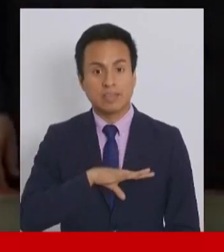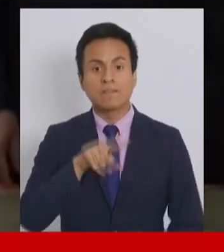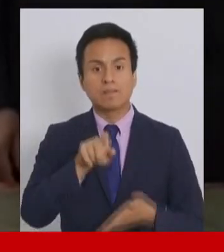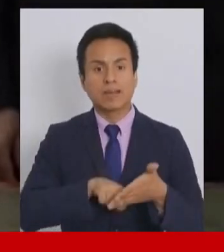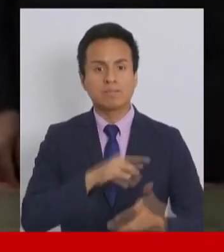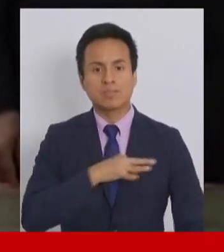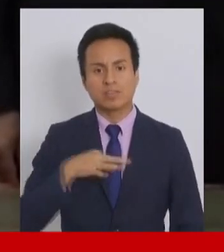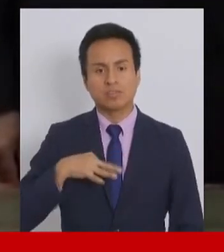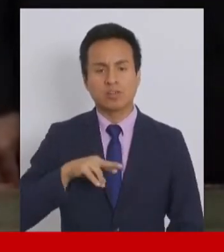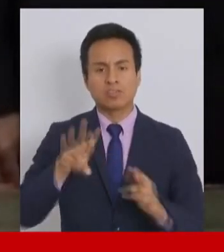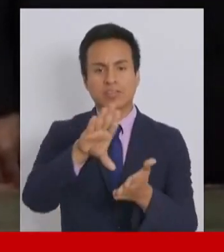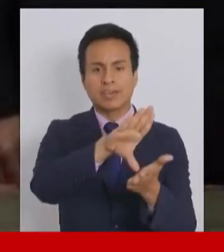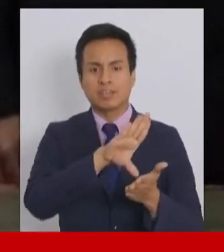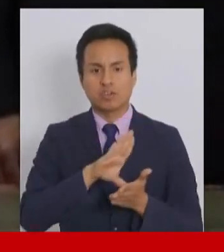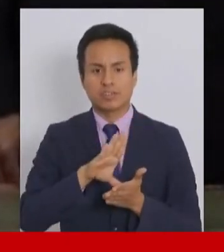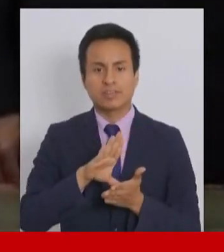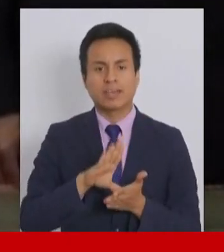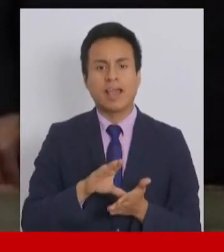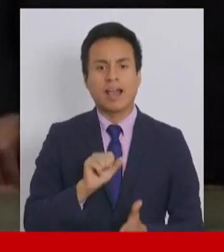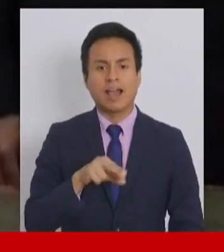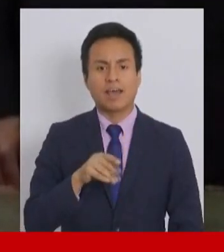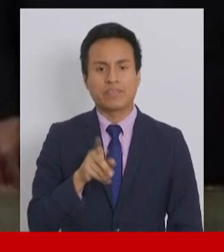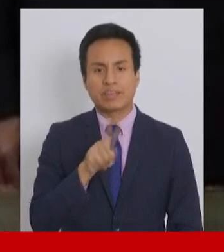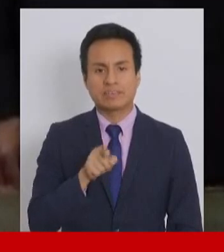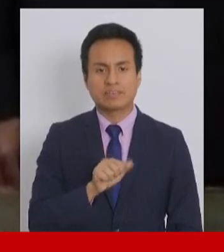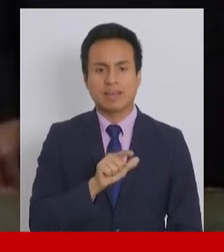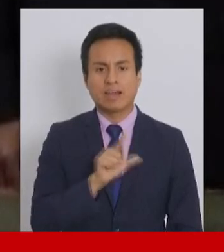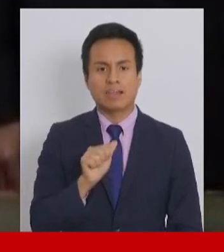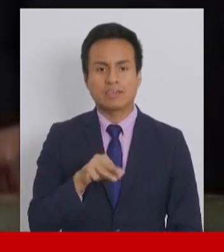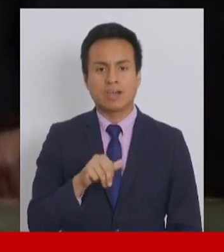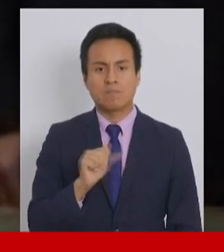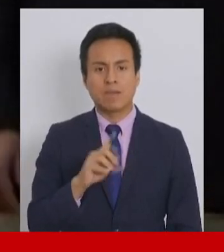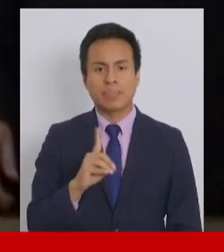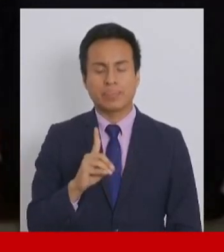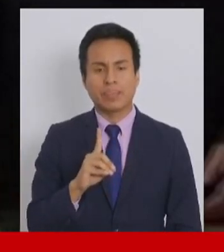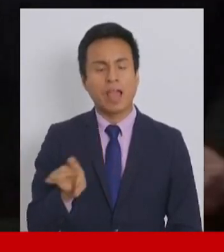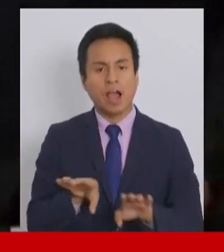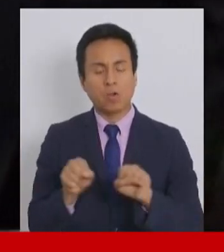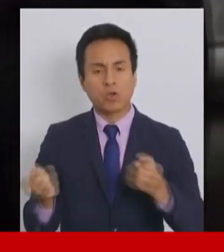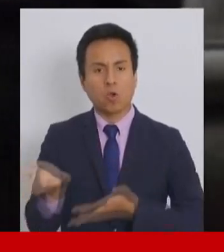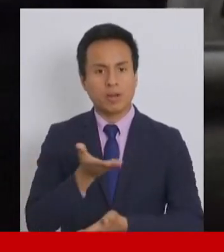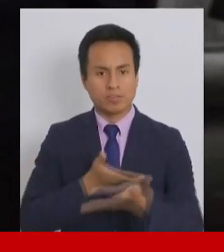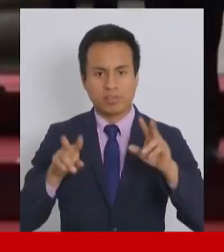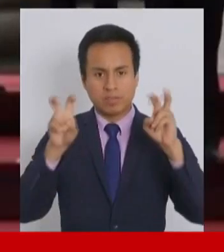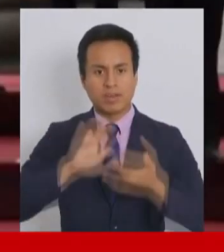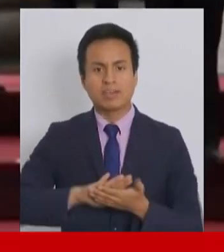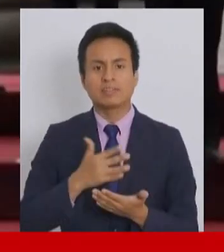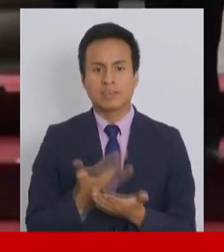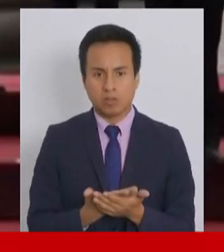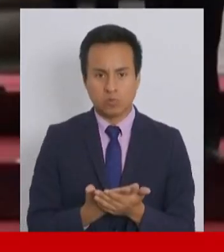de la cartera de salud. Primer acuerdo bilateral de cooperación en materia de salud acuerdo entre de ambos países. En materia de